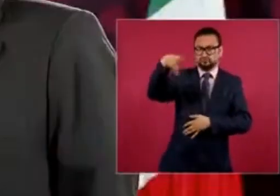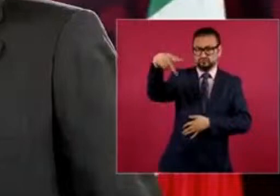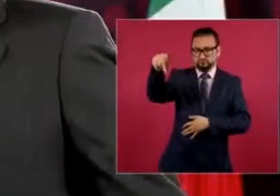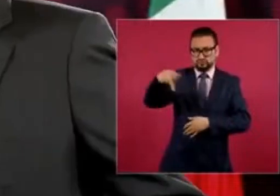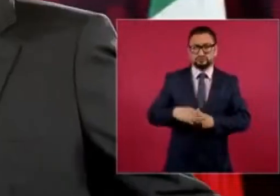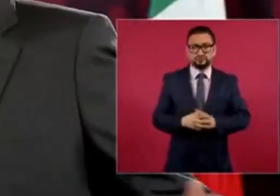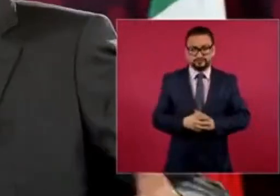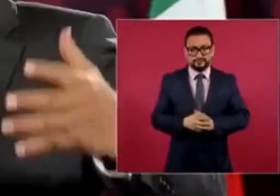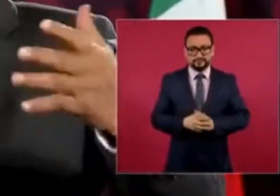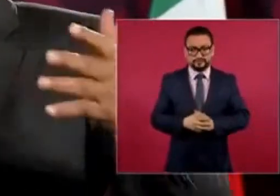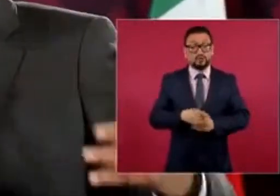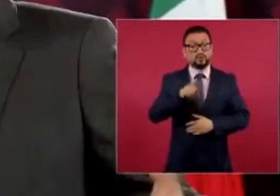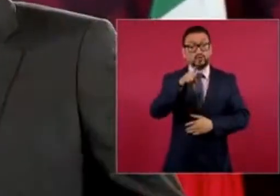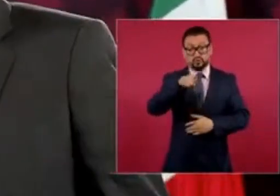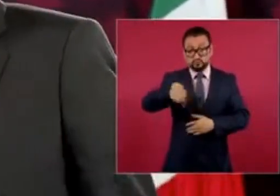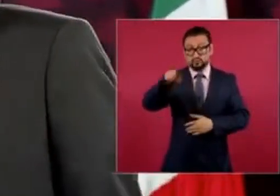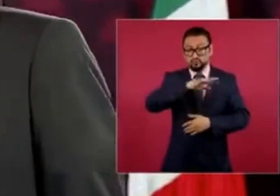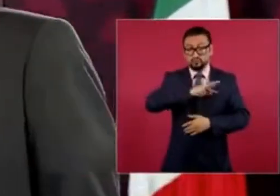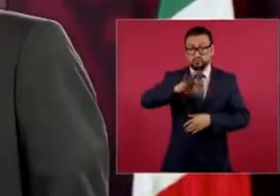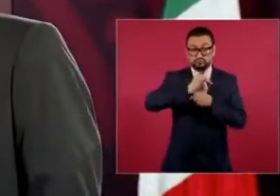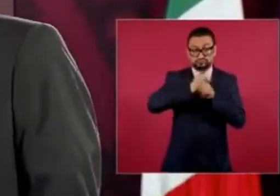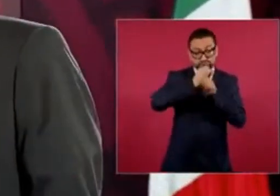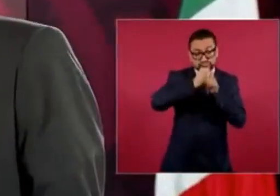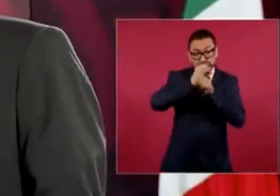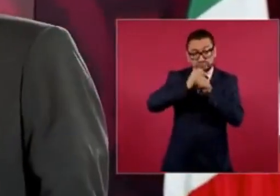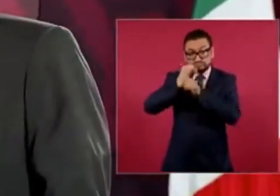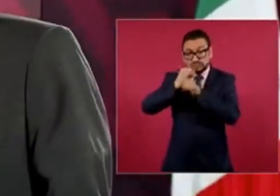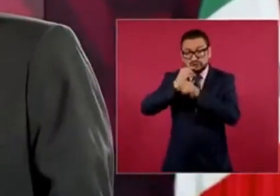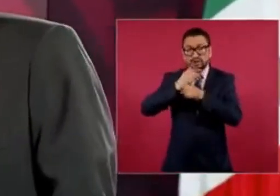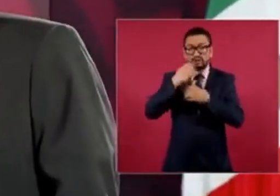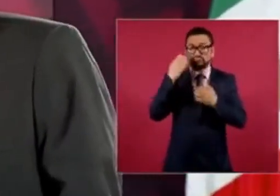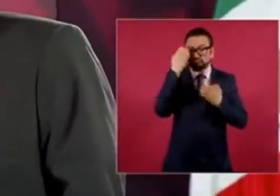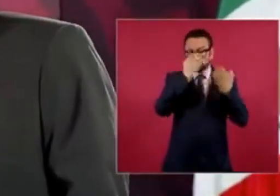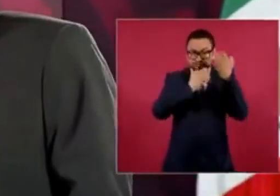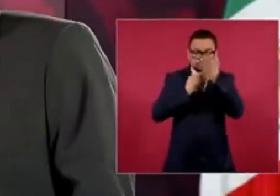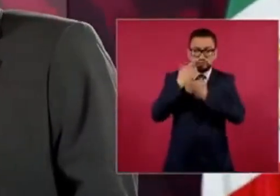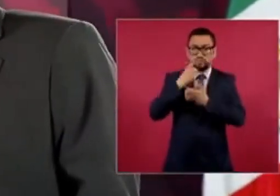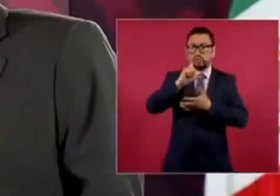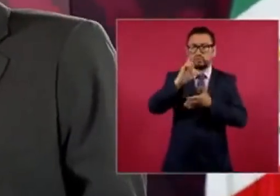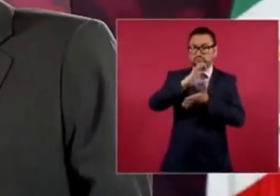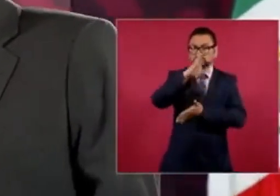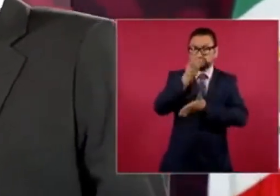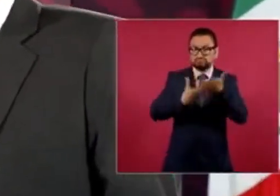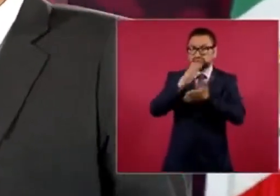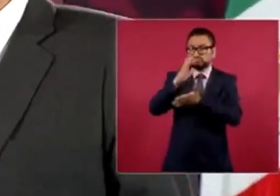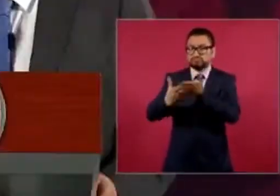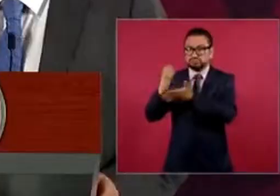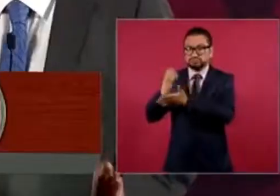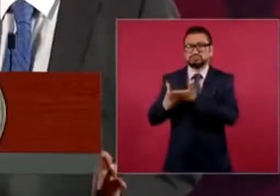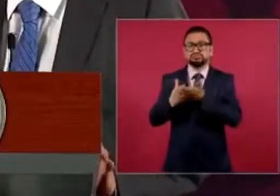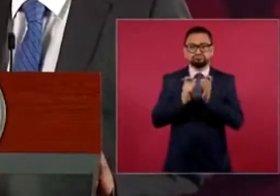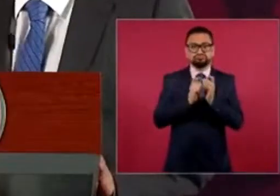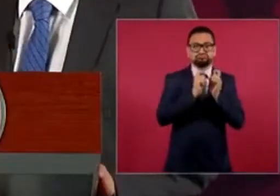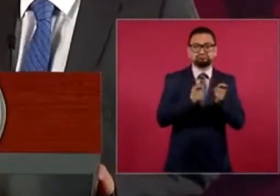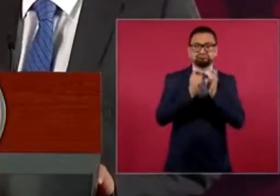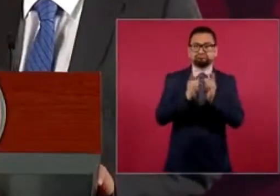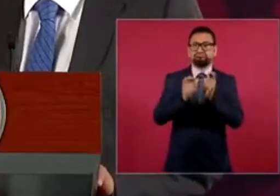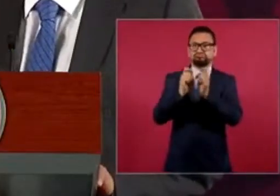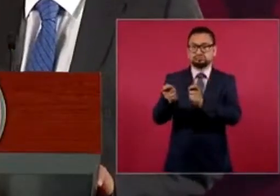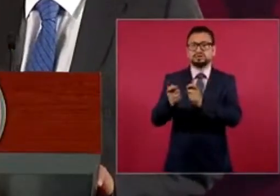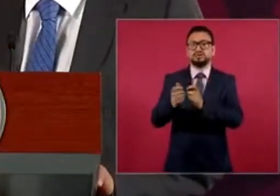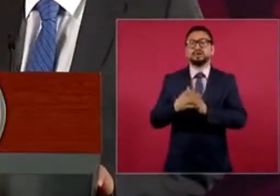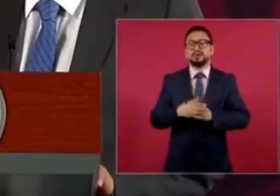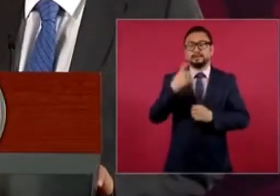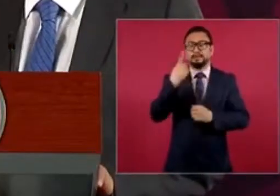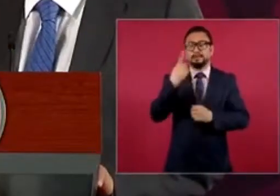Si ustedes hacen una revisión de contratos entregados a